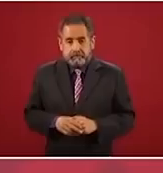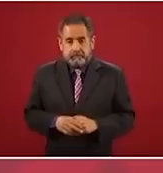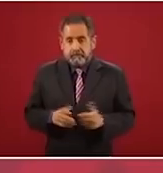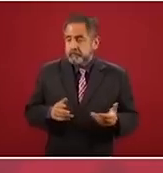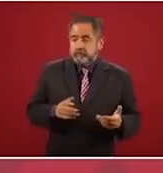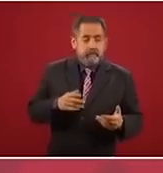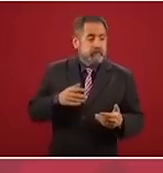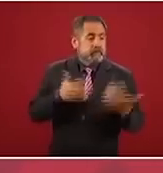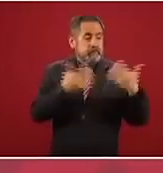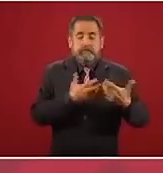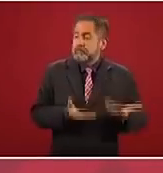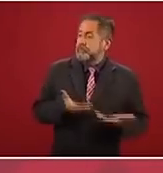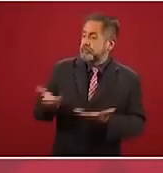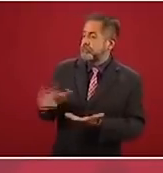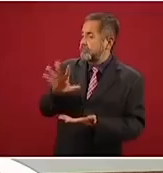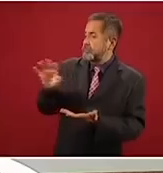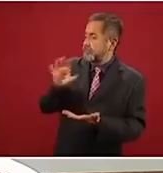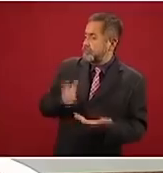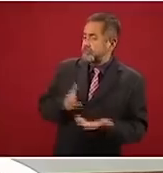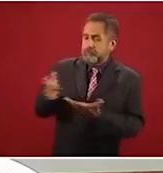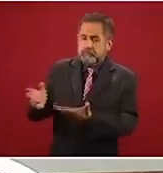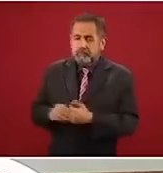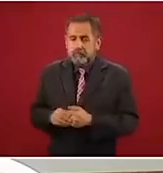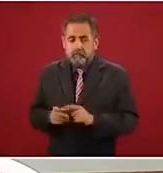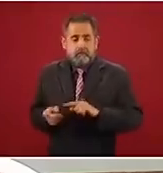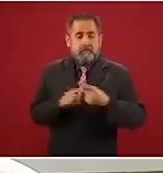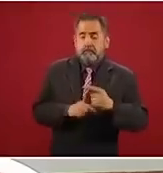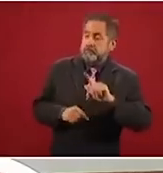ofrecían 500 y 700